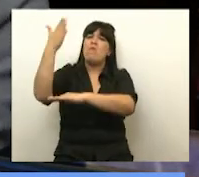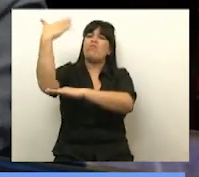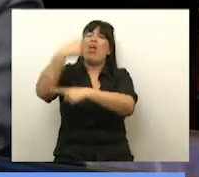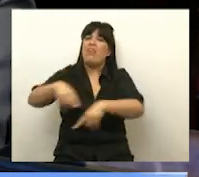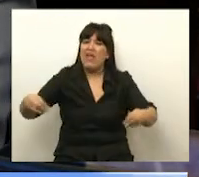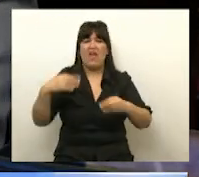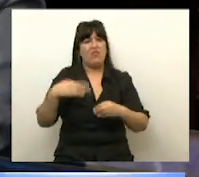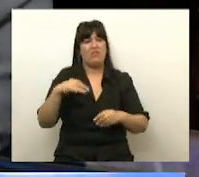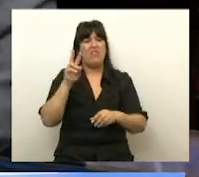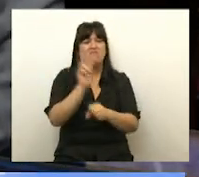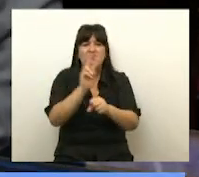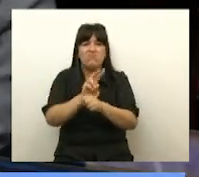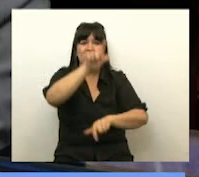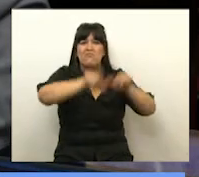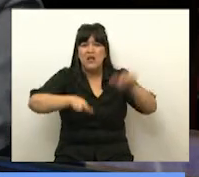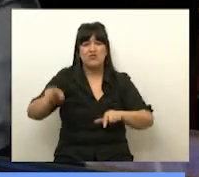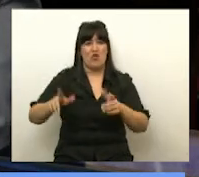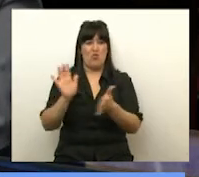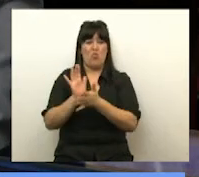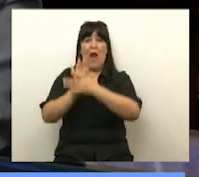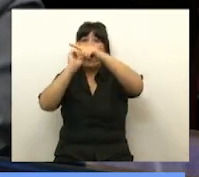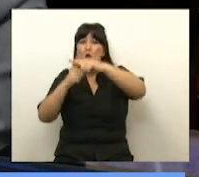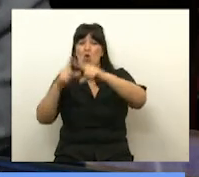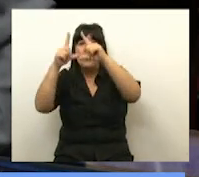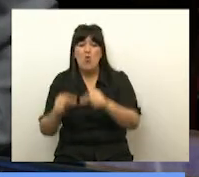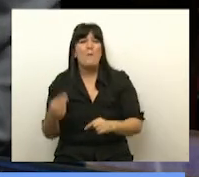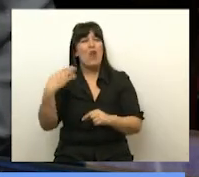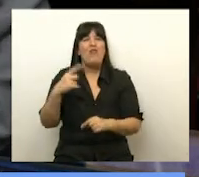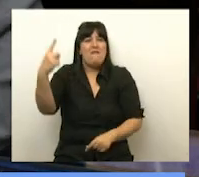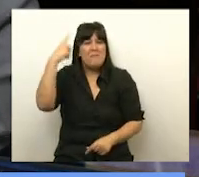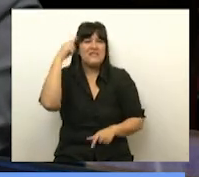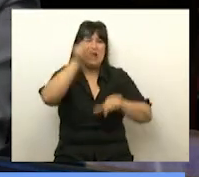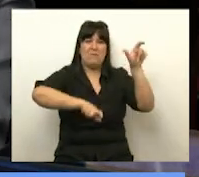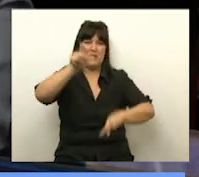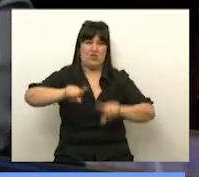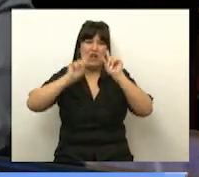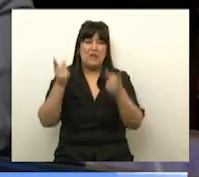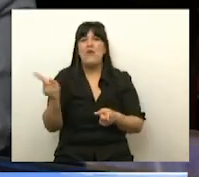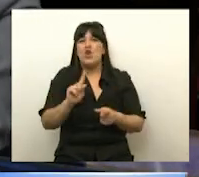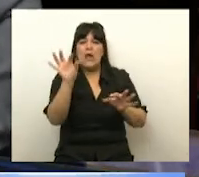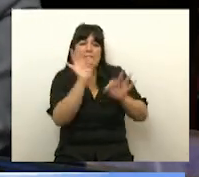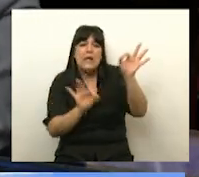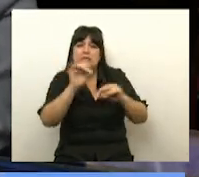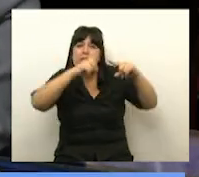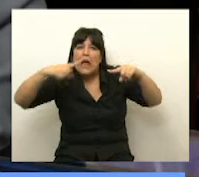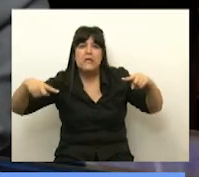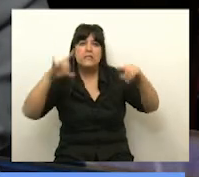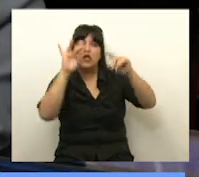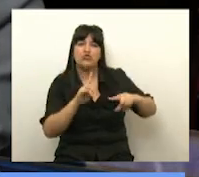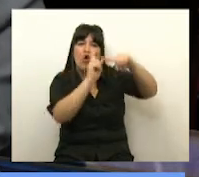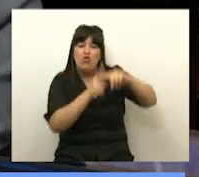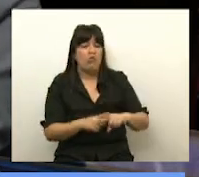de humanidad a los números. Los números no es una estadística, y en una estadística se encierra un ser humano. Hay gente que